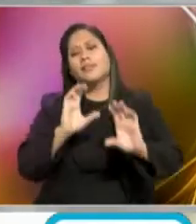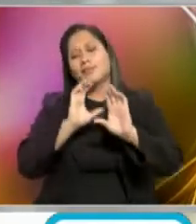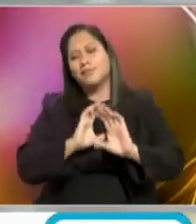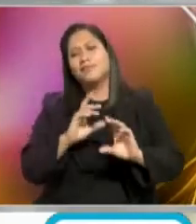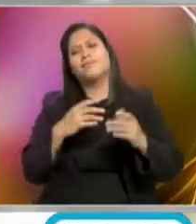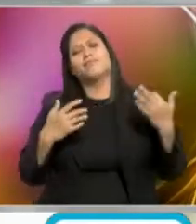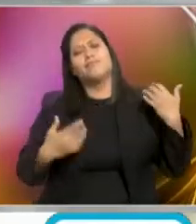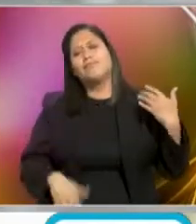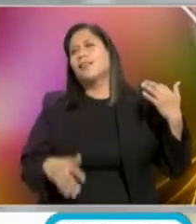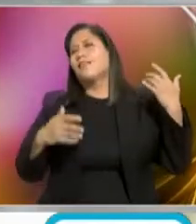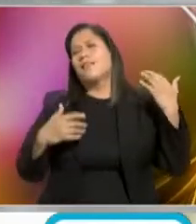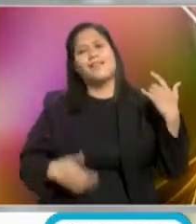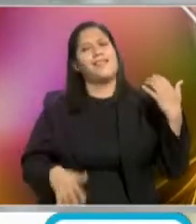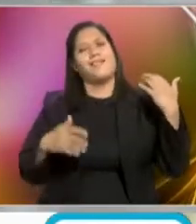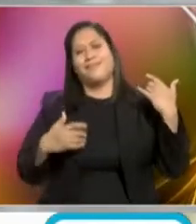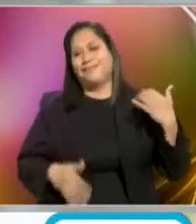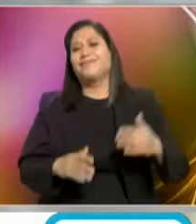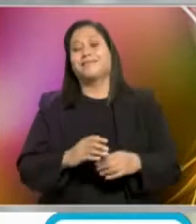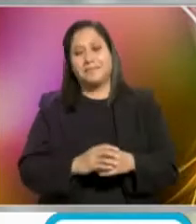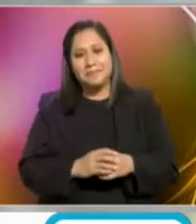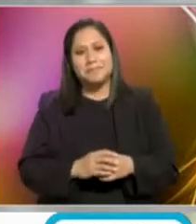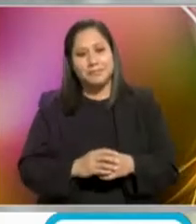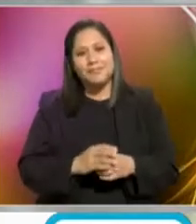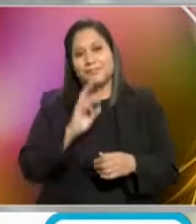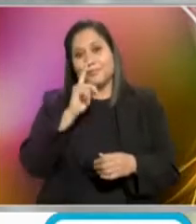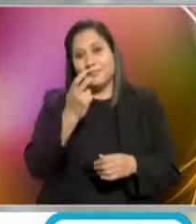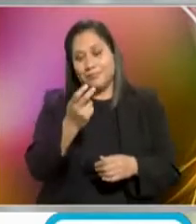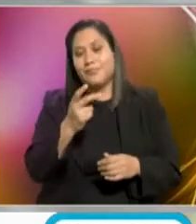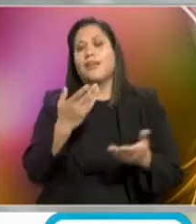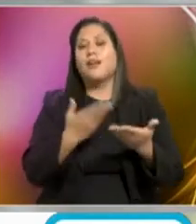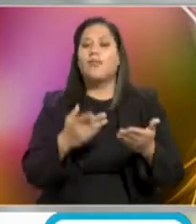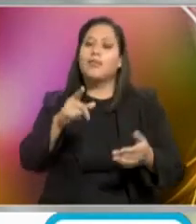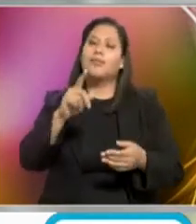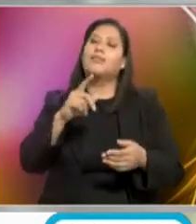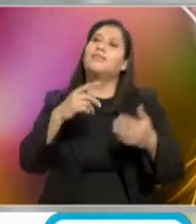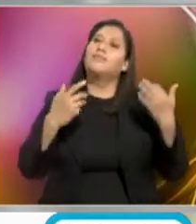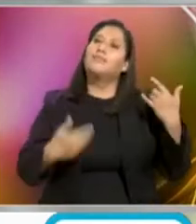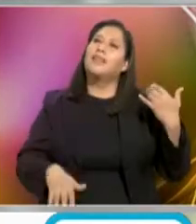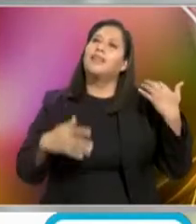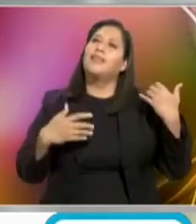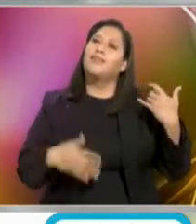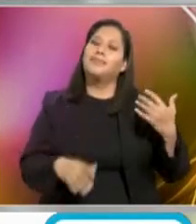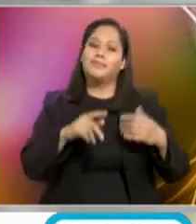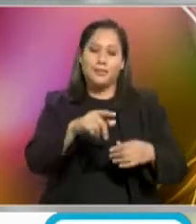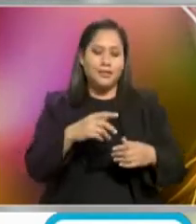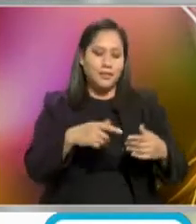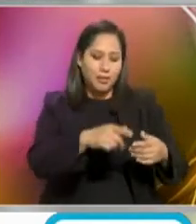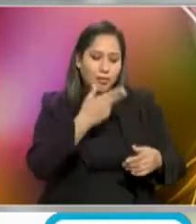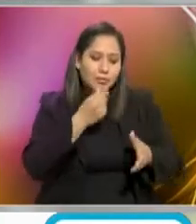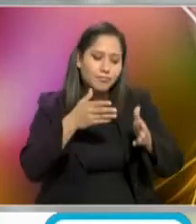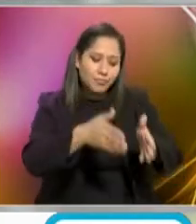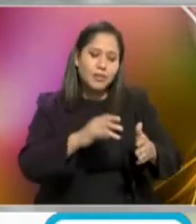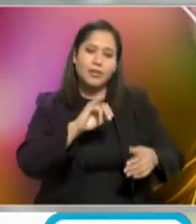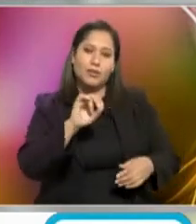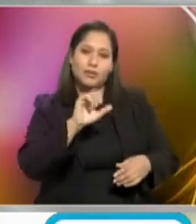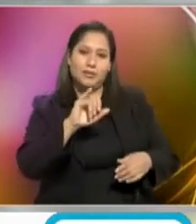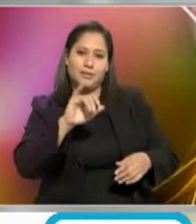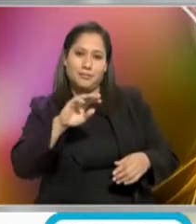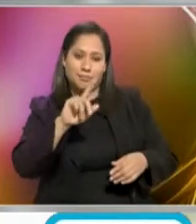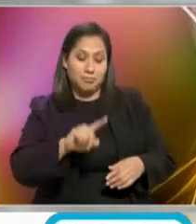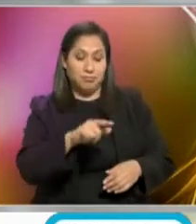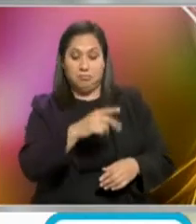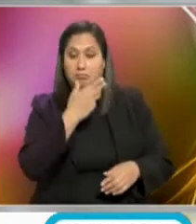Llevarle canción de serenata, Coronel. ¿no? Es lo que se estilaba. Ah, exacto, ¿no? Ahora llevarle serenata al mismísimo José Ay, Alfredo. claro. José Alfredo. Claro está. Una